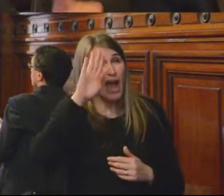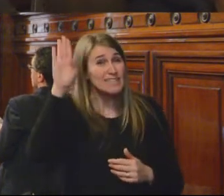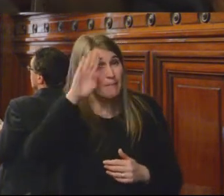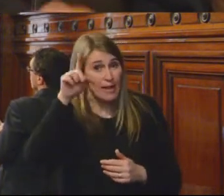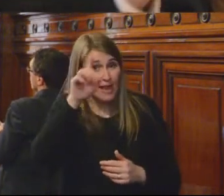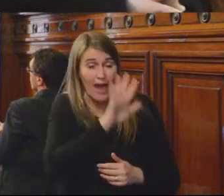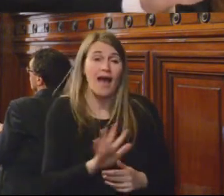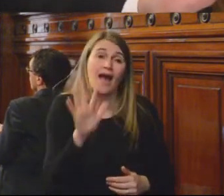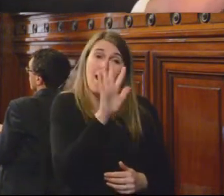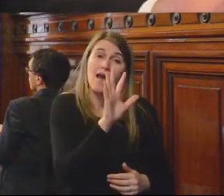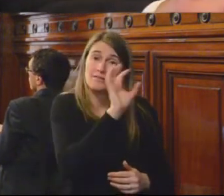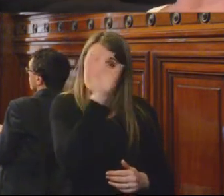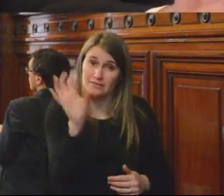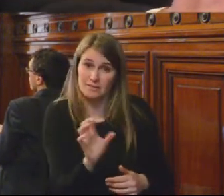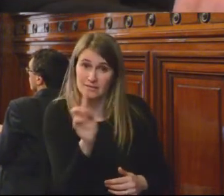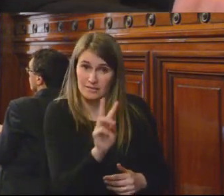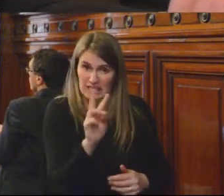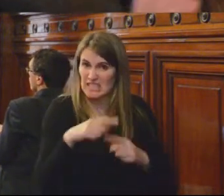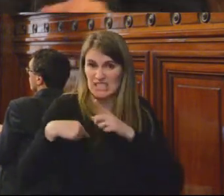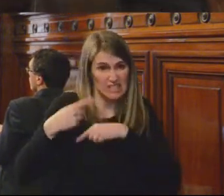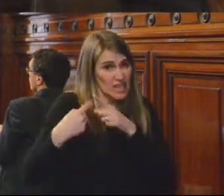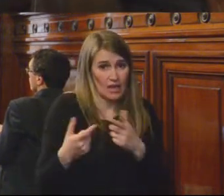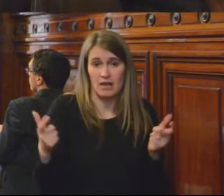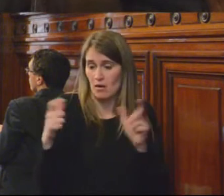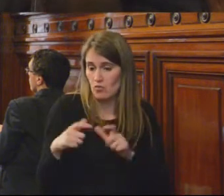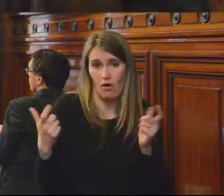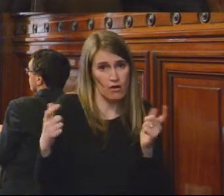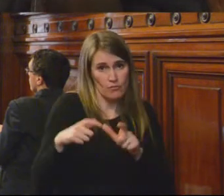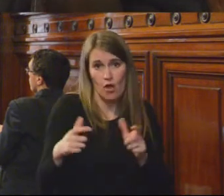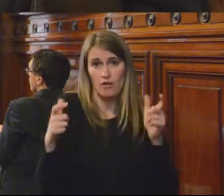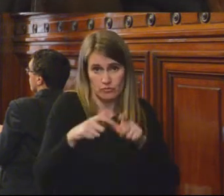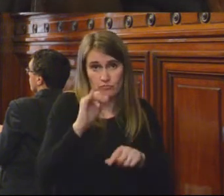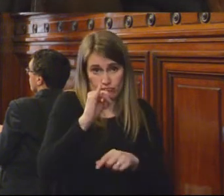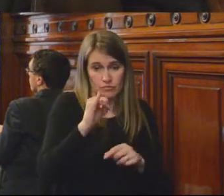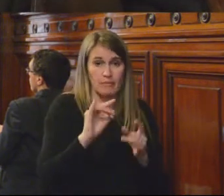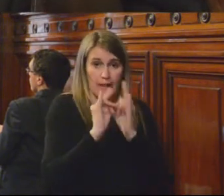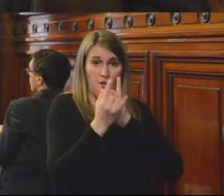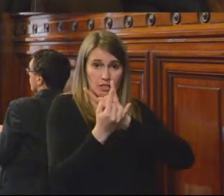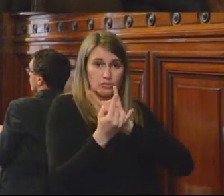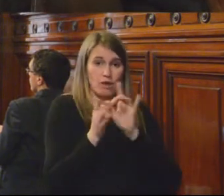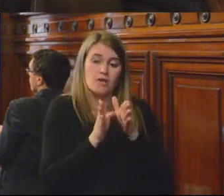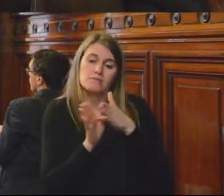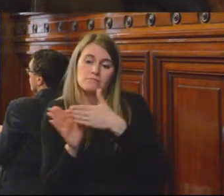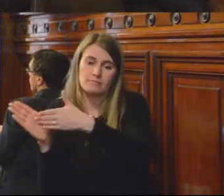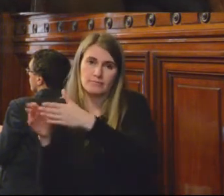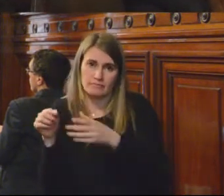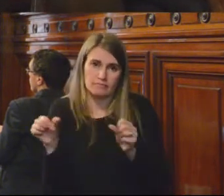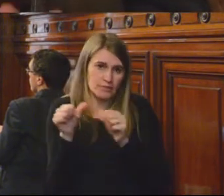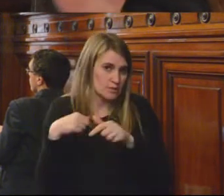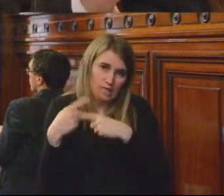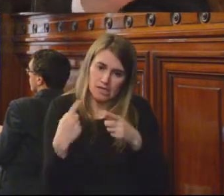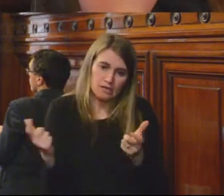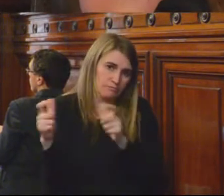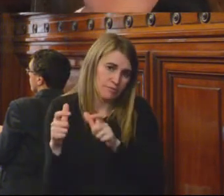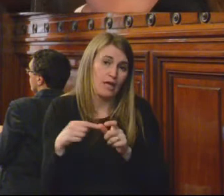Nacional sigue sesionando. En una ala del Palacio Legislativo sesiona la Asamblea Nacional Constituyente. Y en